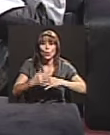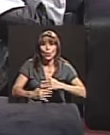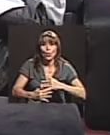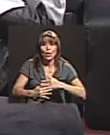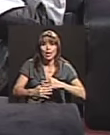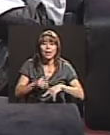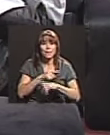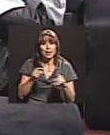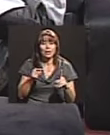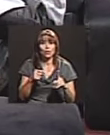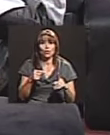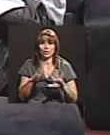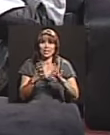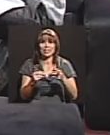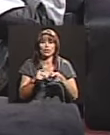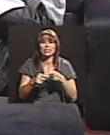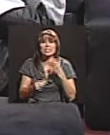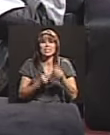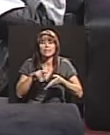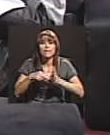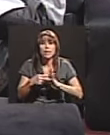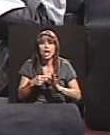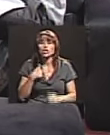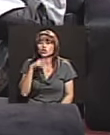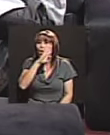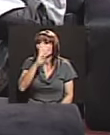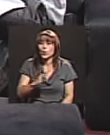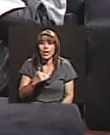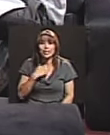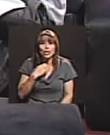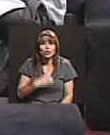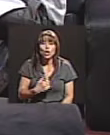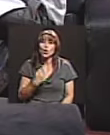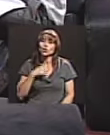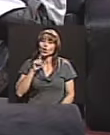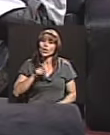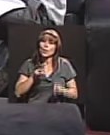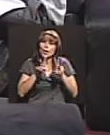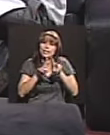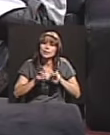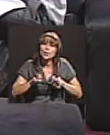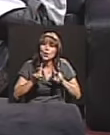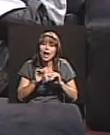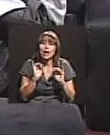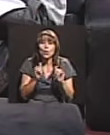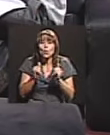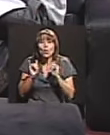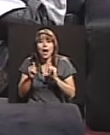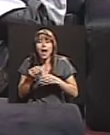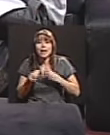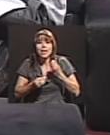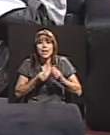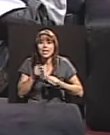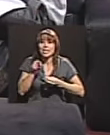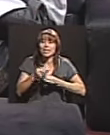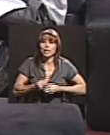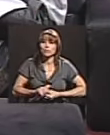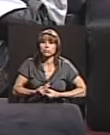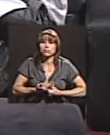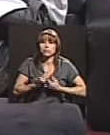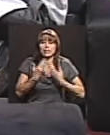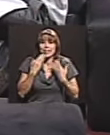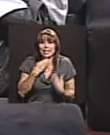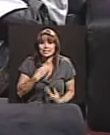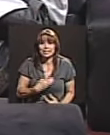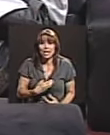deseo yo tengo que explorar jugar y galantear y de ahí sale el deseo si yo no Me